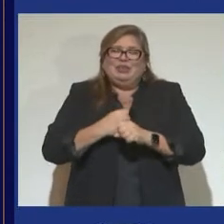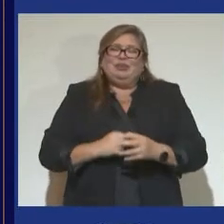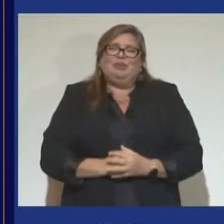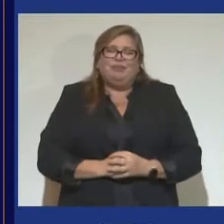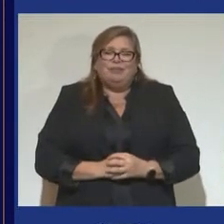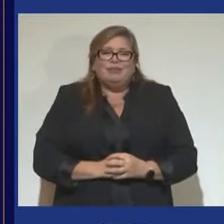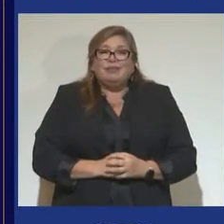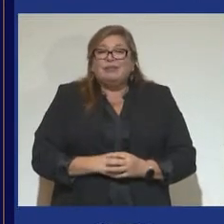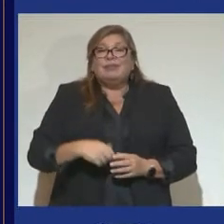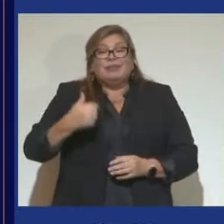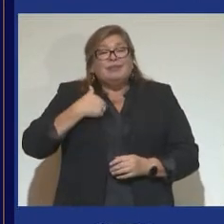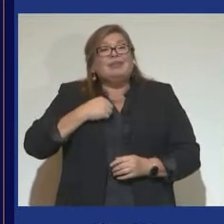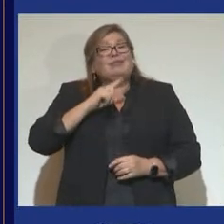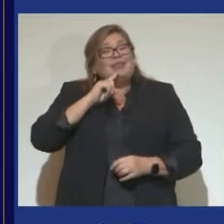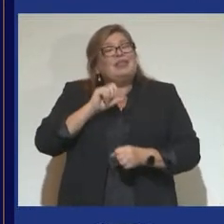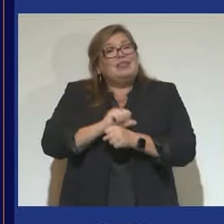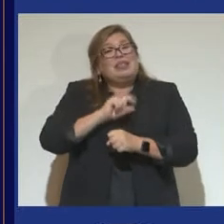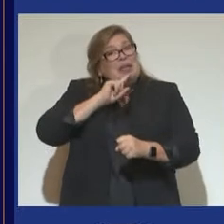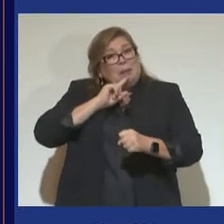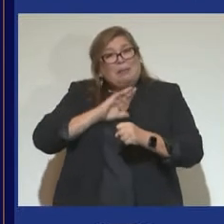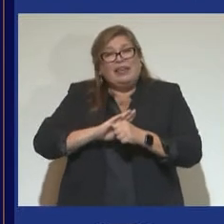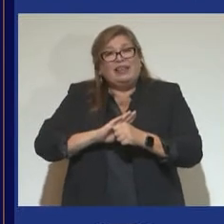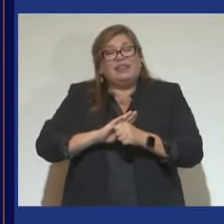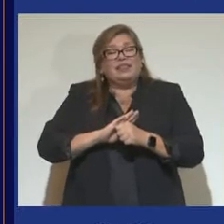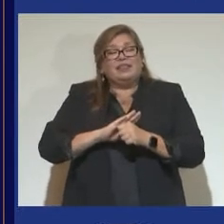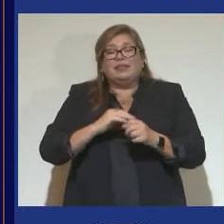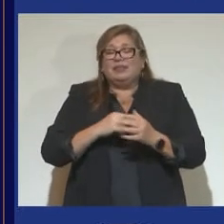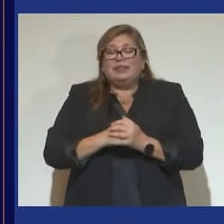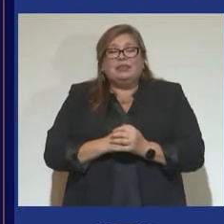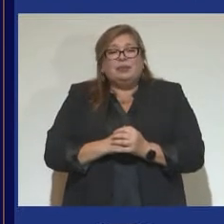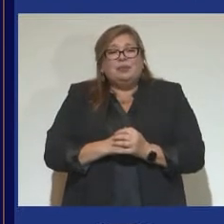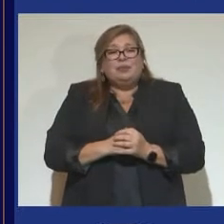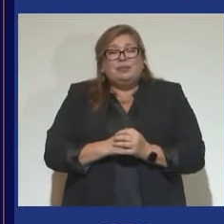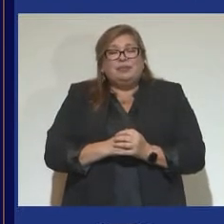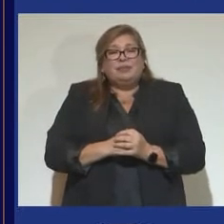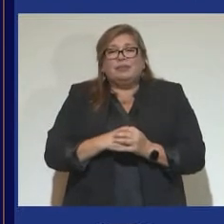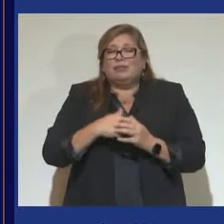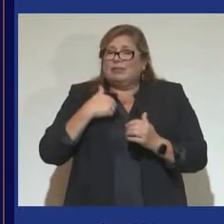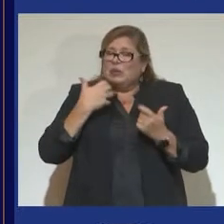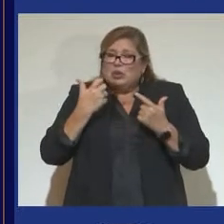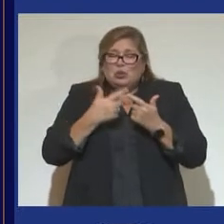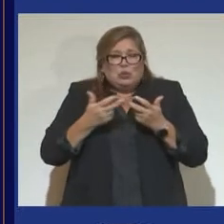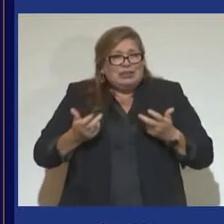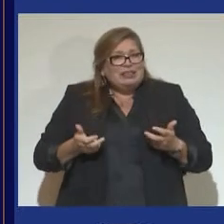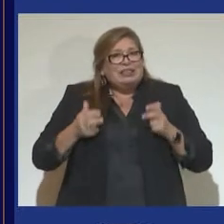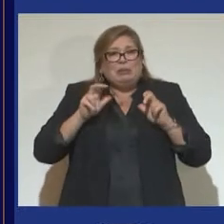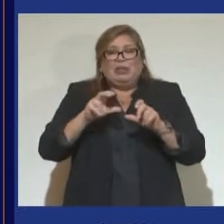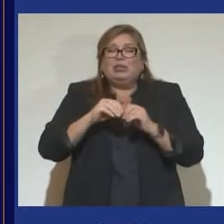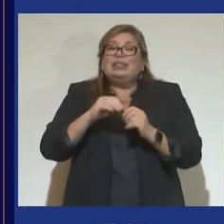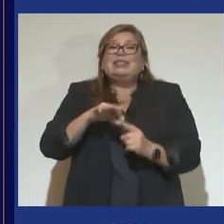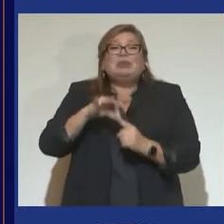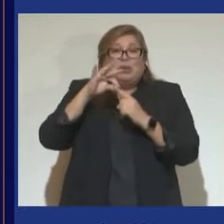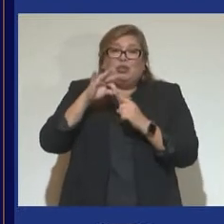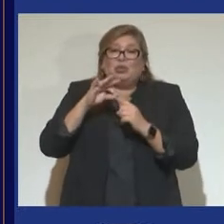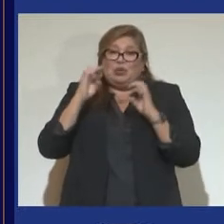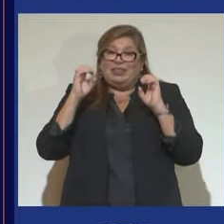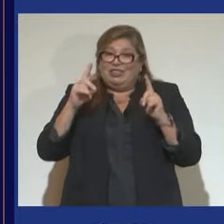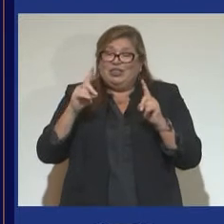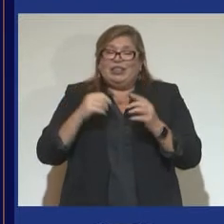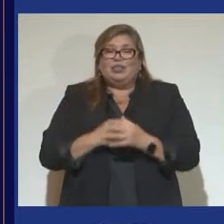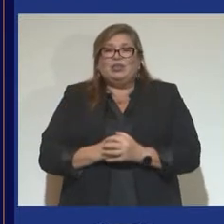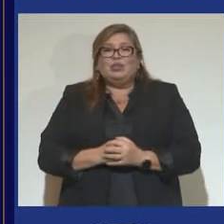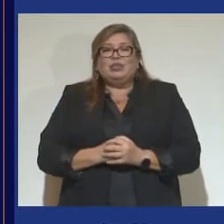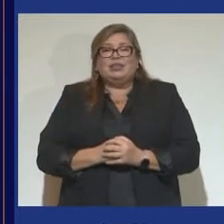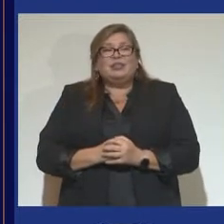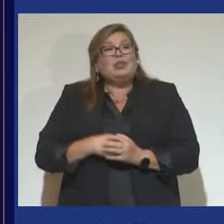comprometido y lo dije cuando llegué aquí no solamente interesado en invertir en la educación especial y espero que se